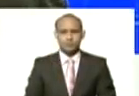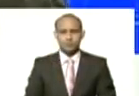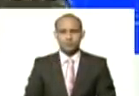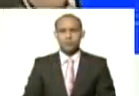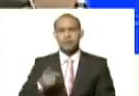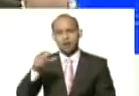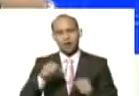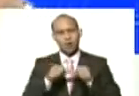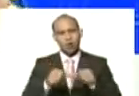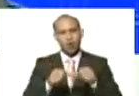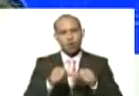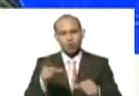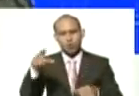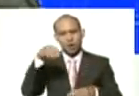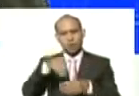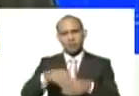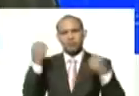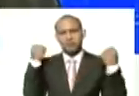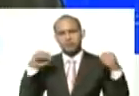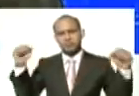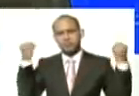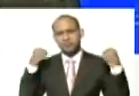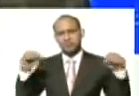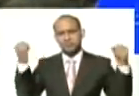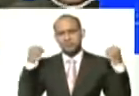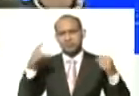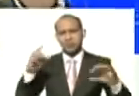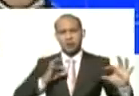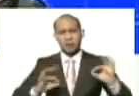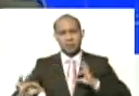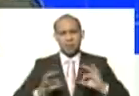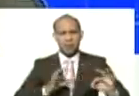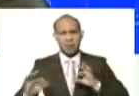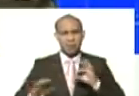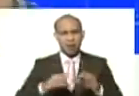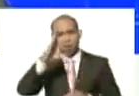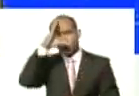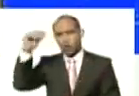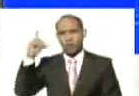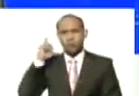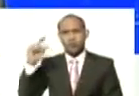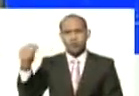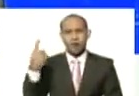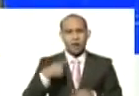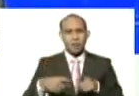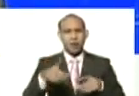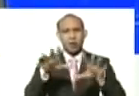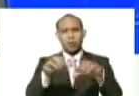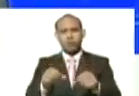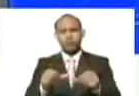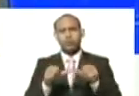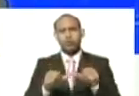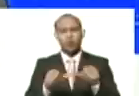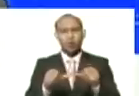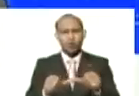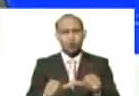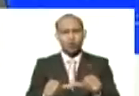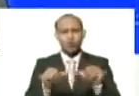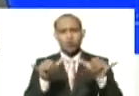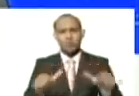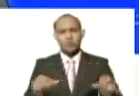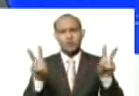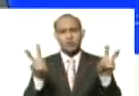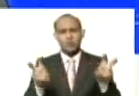allá se sigue preparando, a pesar que Trump se fue. Pero Trump se fue, pero el imperio quedó intacto. Y